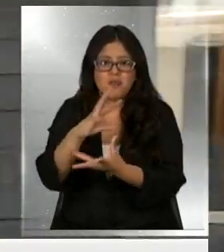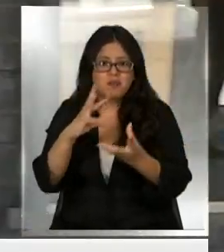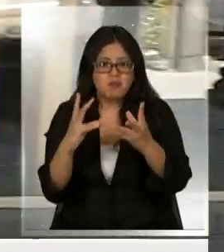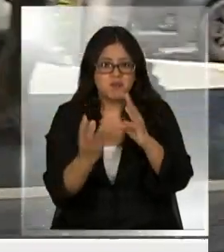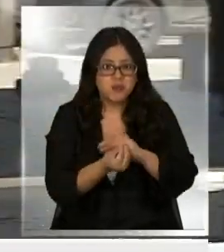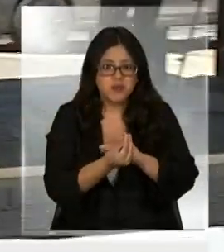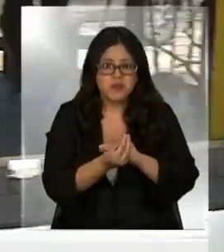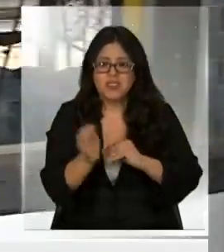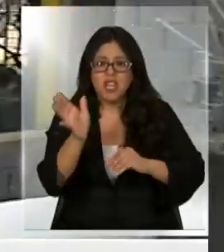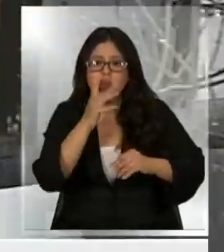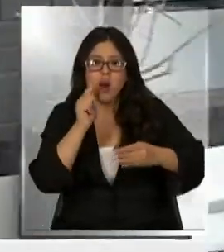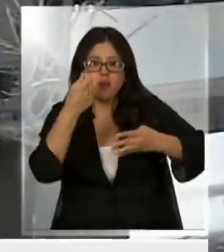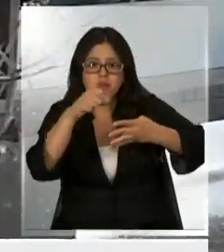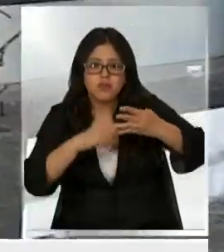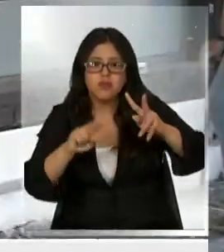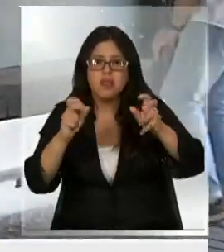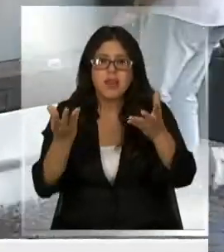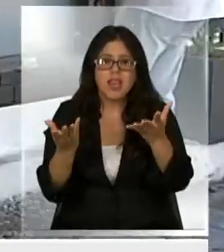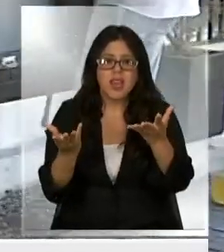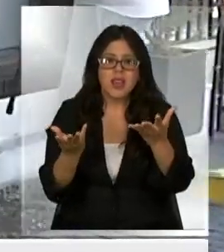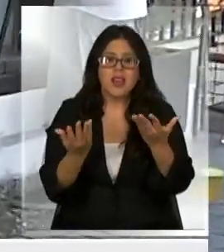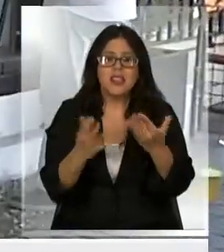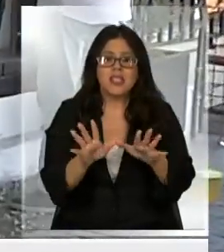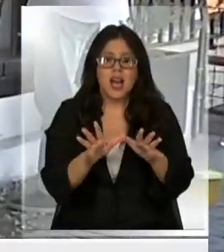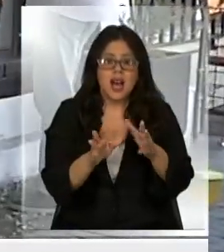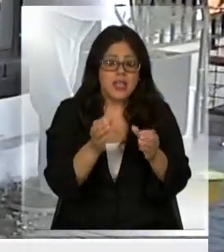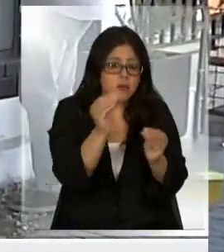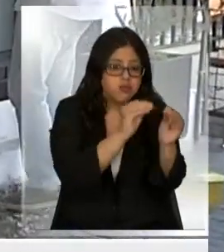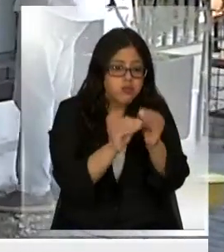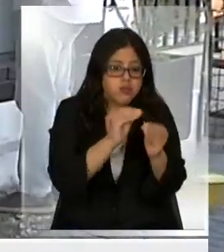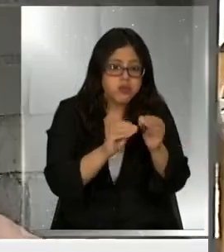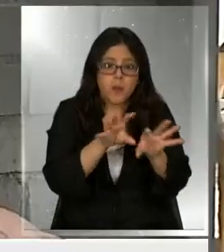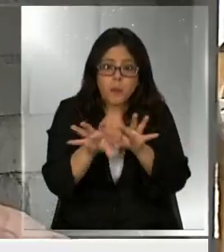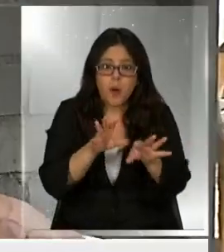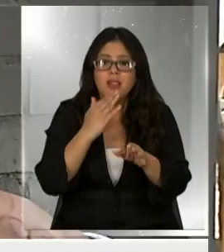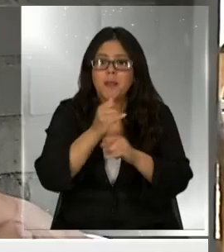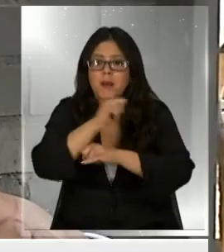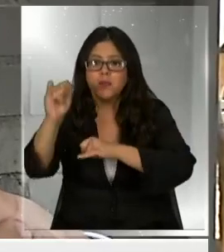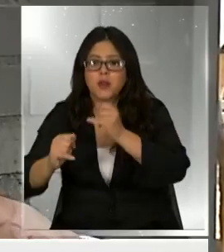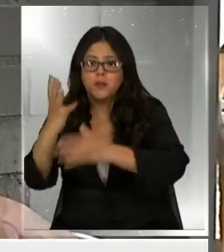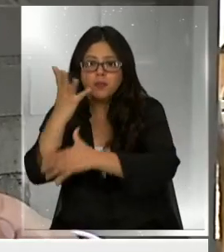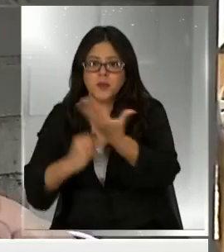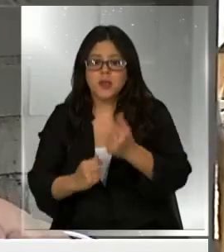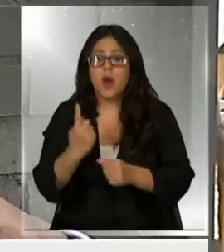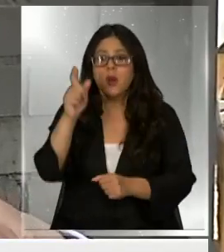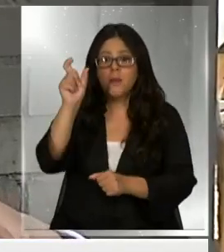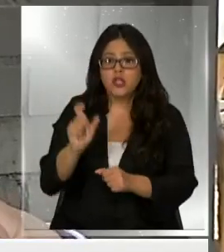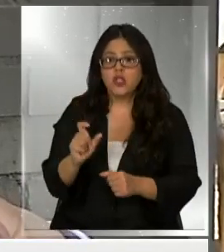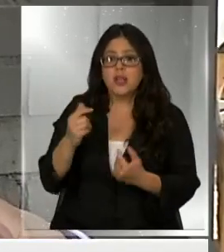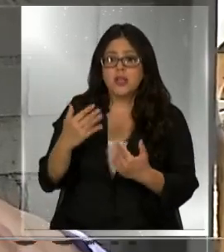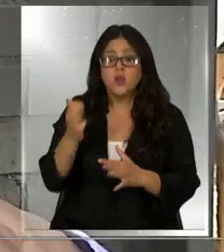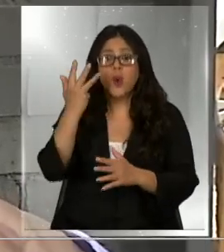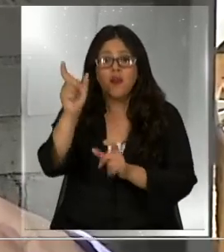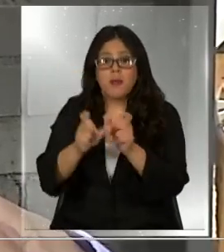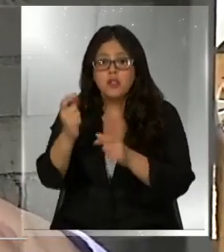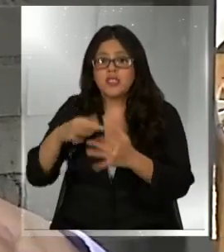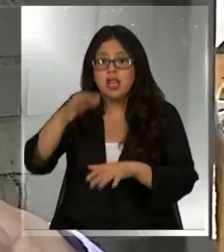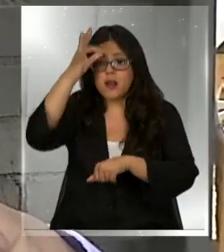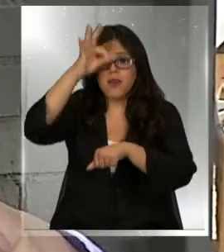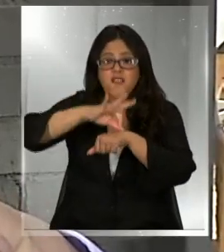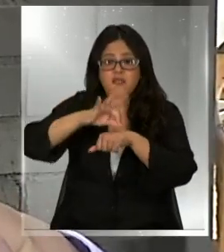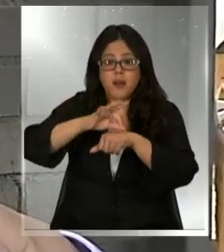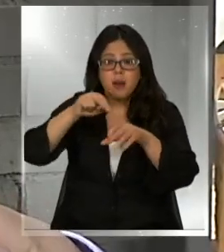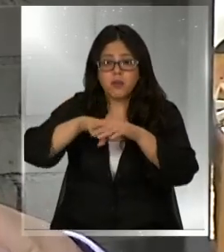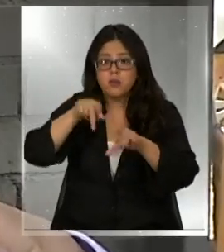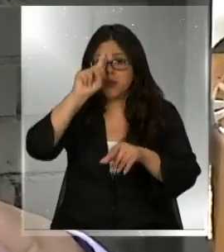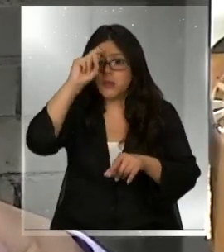trazabilidad de las fechas de elaboración y vencimiento de alimentos. 9 de ellas se encuentran hospitalizadas con tratamientos,